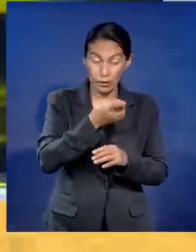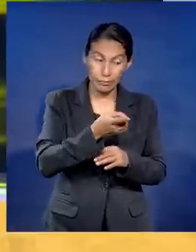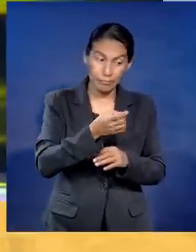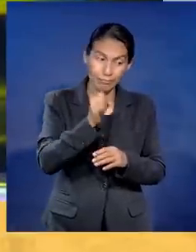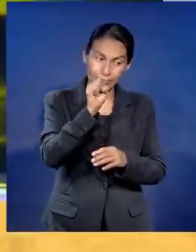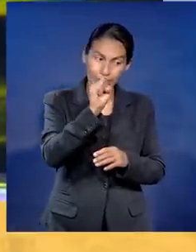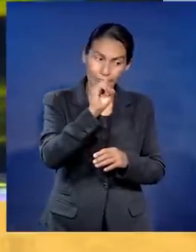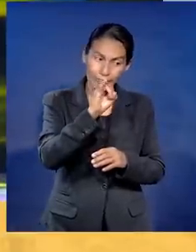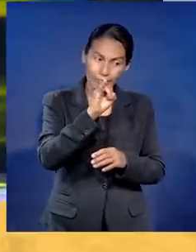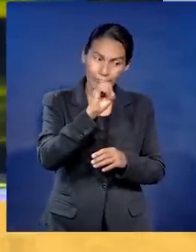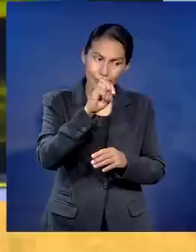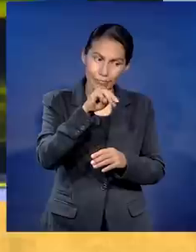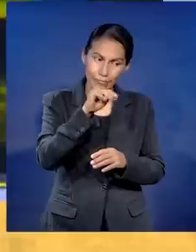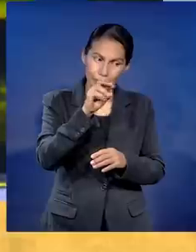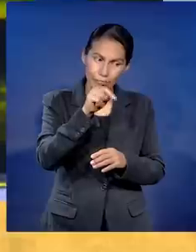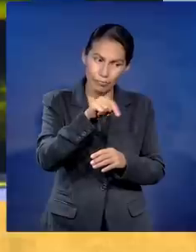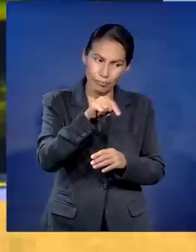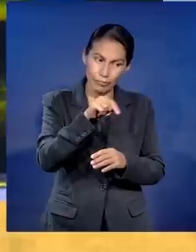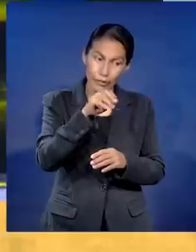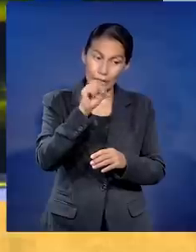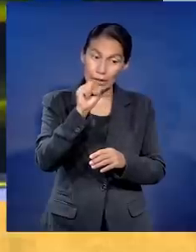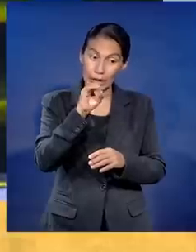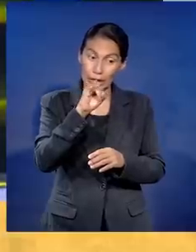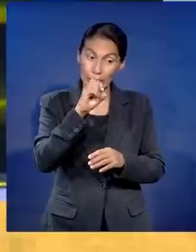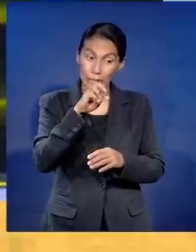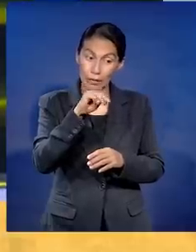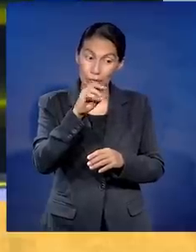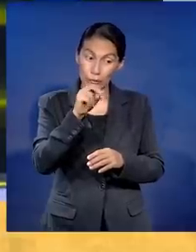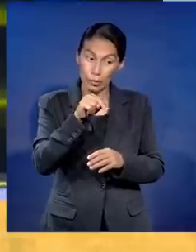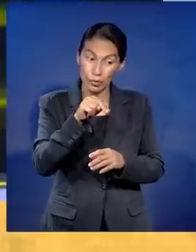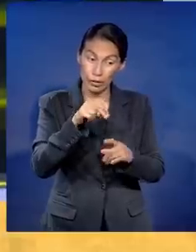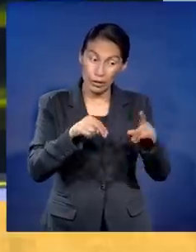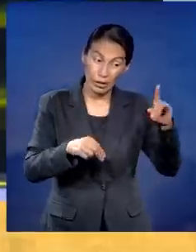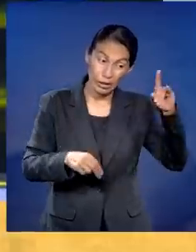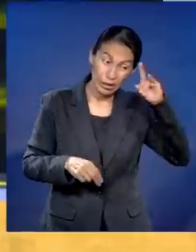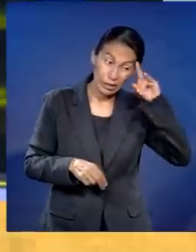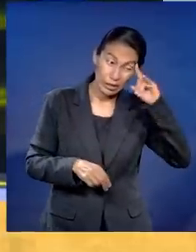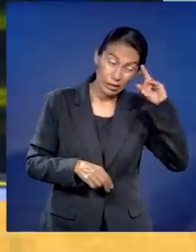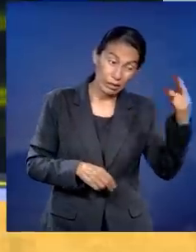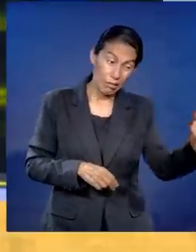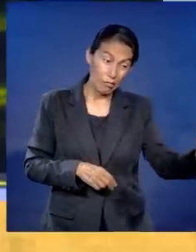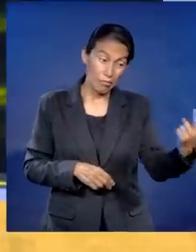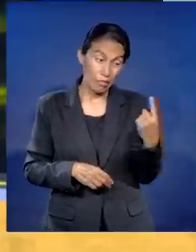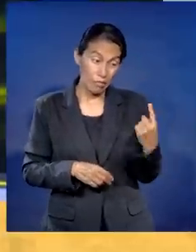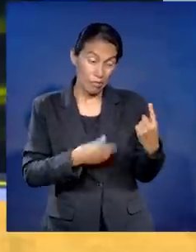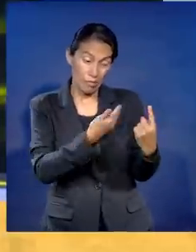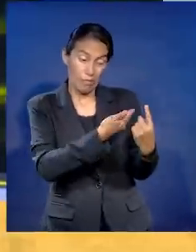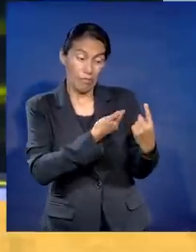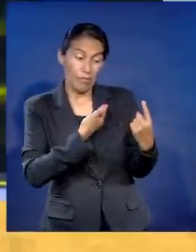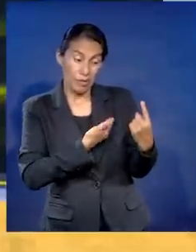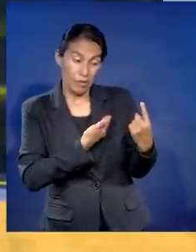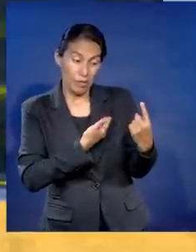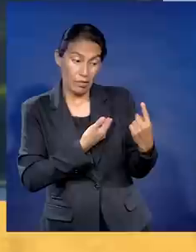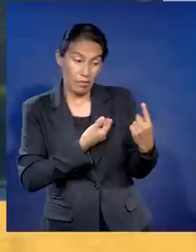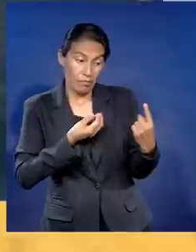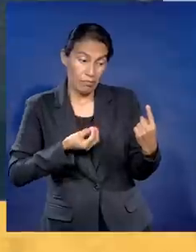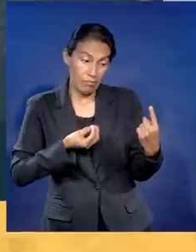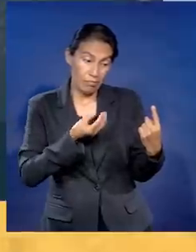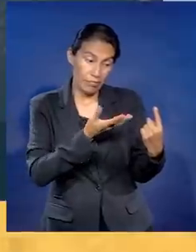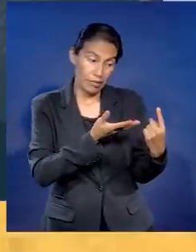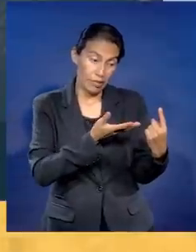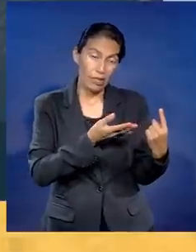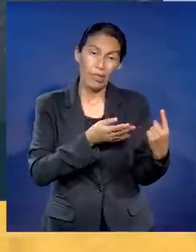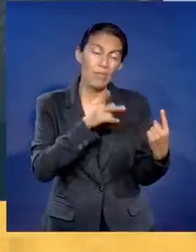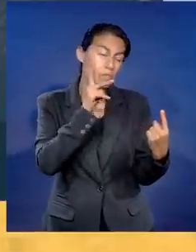Simón, he aquí Satanás os ha pedido para zarandearos como a trigo. Pero yo he rogado por